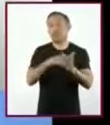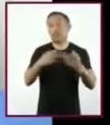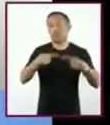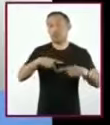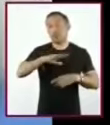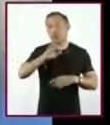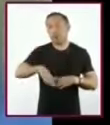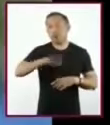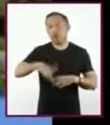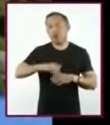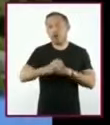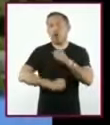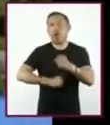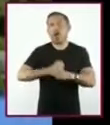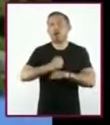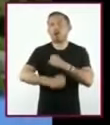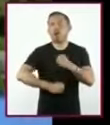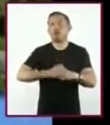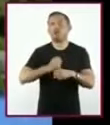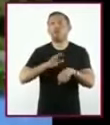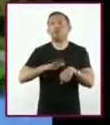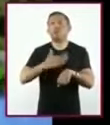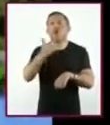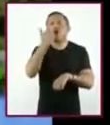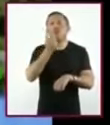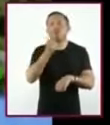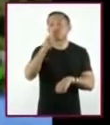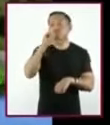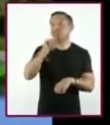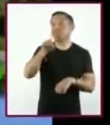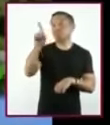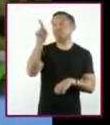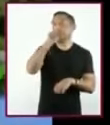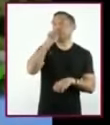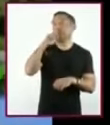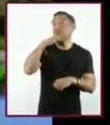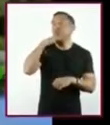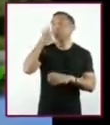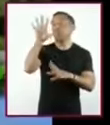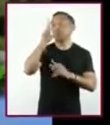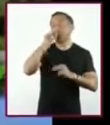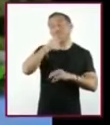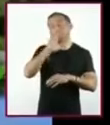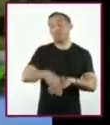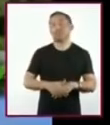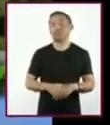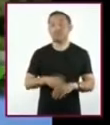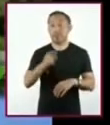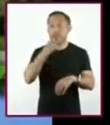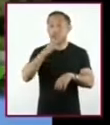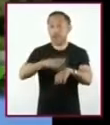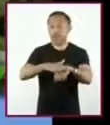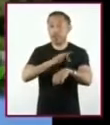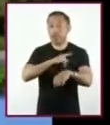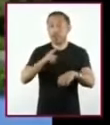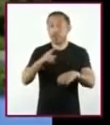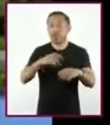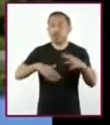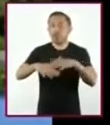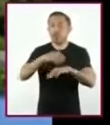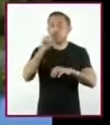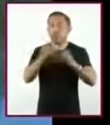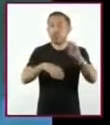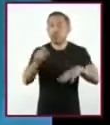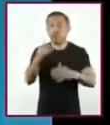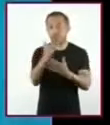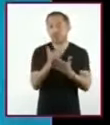aire ambiental. Amigos, recuerden que está en nuestras manos contaminar lo menos posible, para así disminuir la contaminación ambiental que a todos